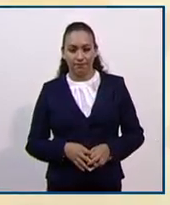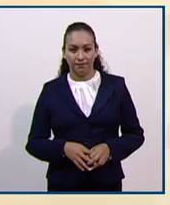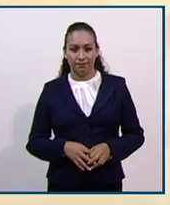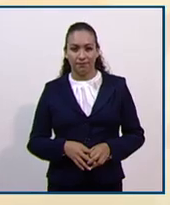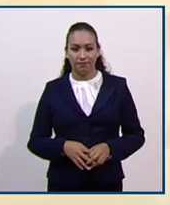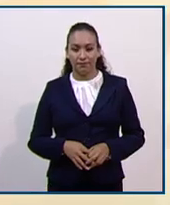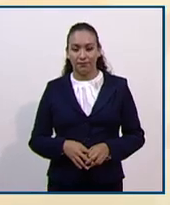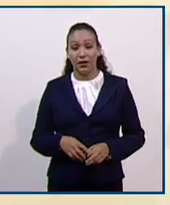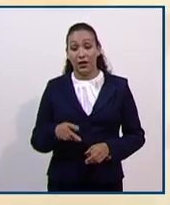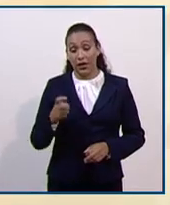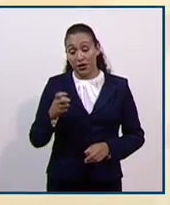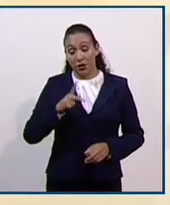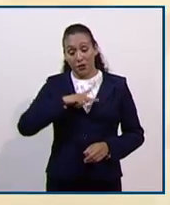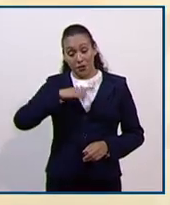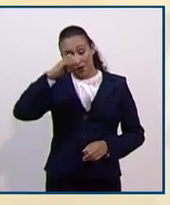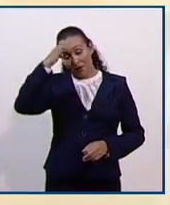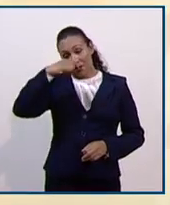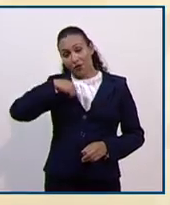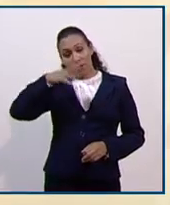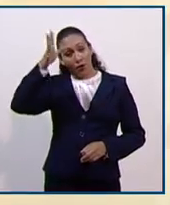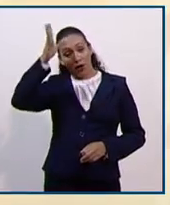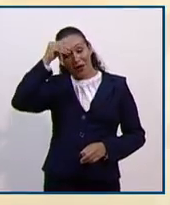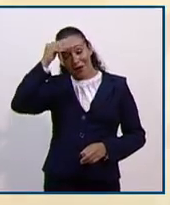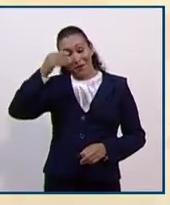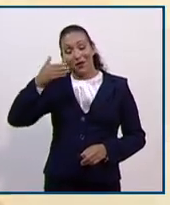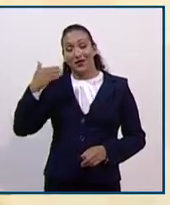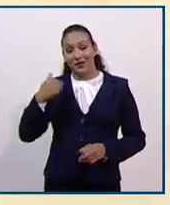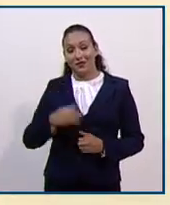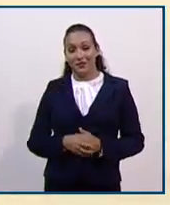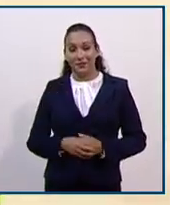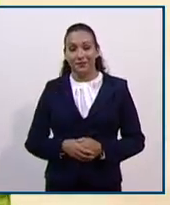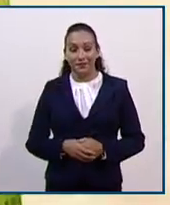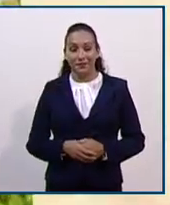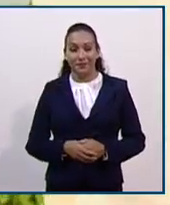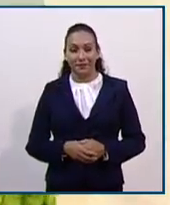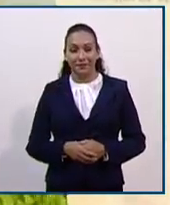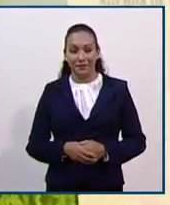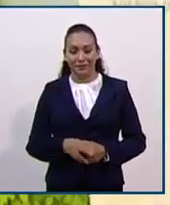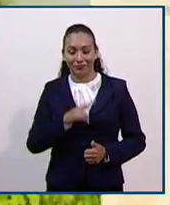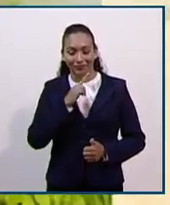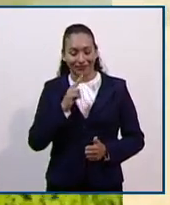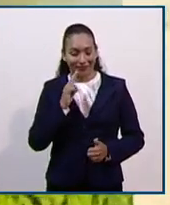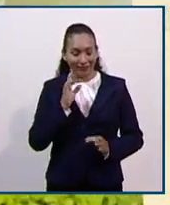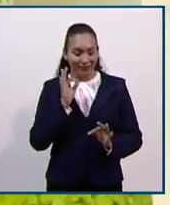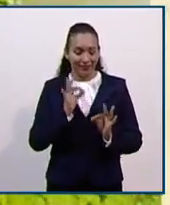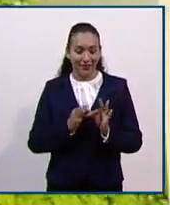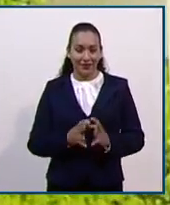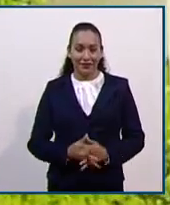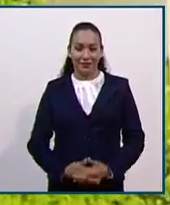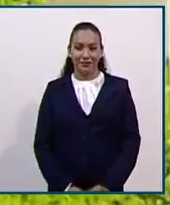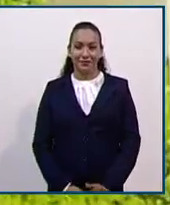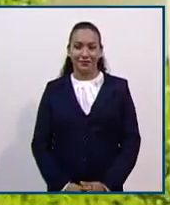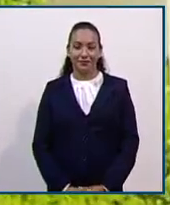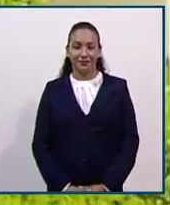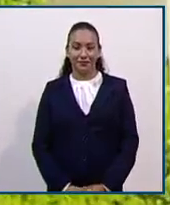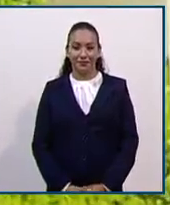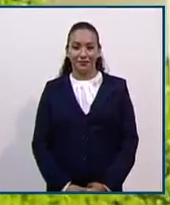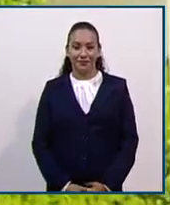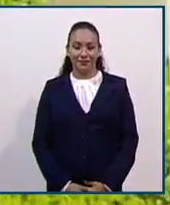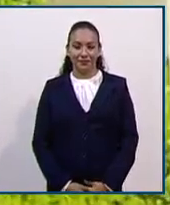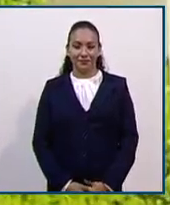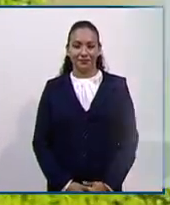conocimiento y sobre todo lo que me dice la Constitución. Para el canal del Poder Judicial de la Federación, Mario López